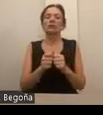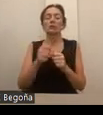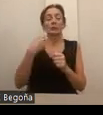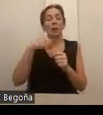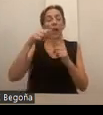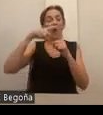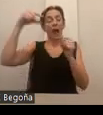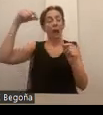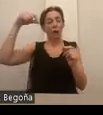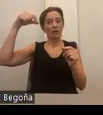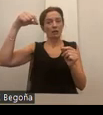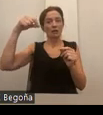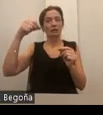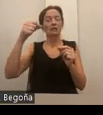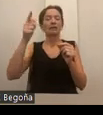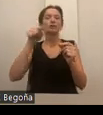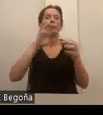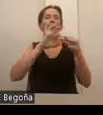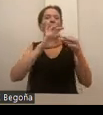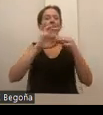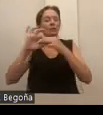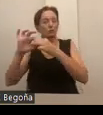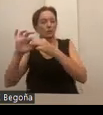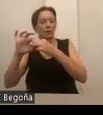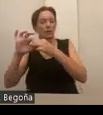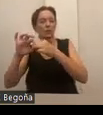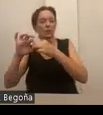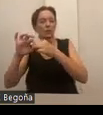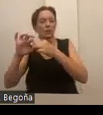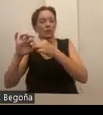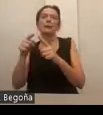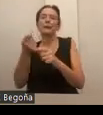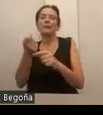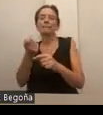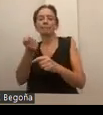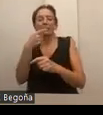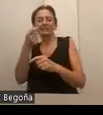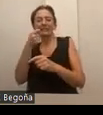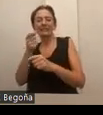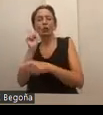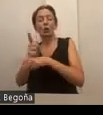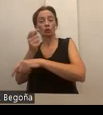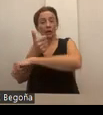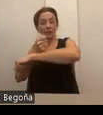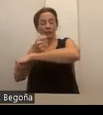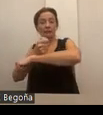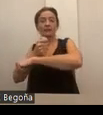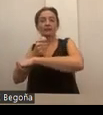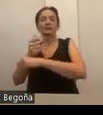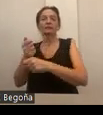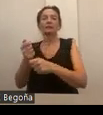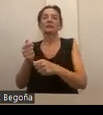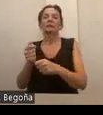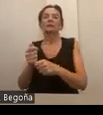vera asociado a antidiabéticos orales, es decir, son pacientes que ya tienen un síndrome metabólico, como